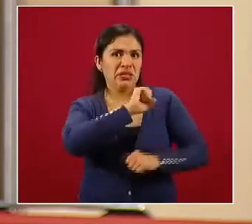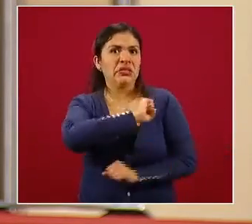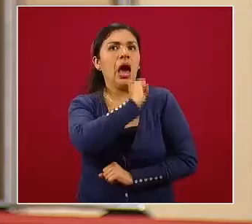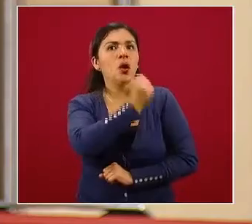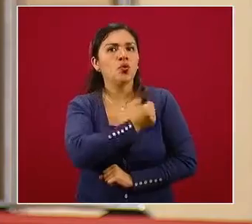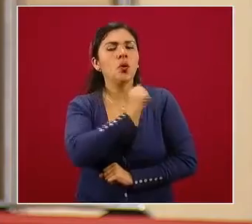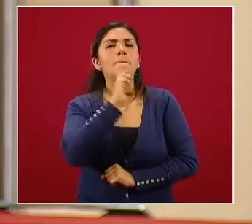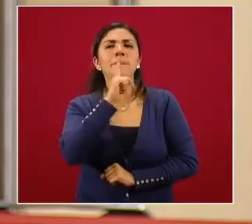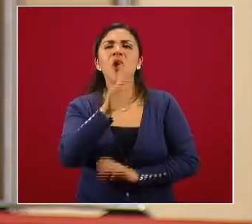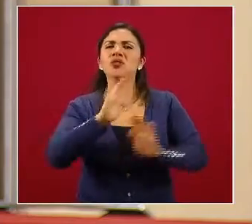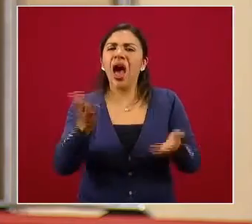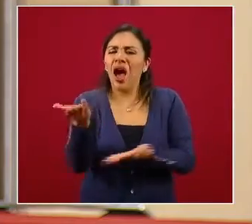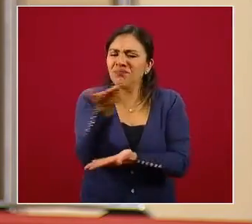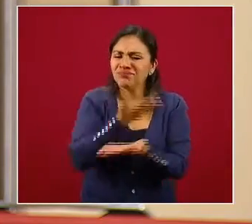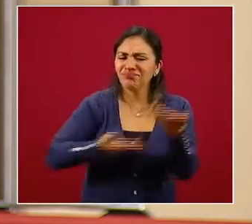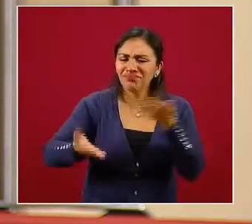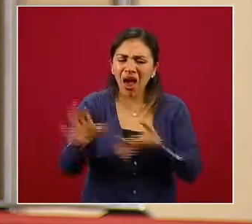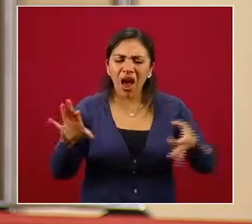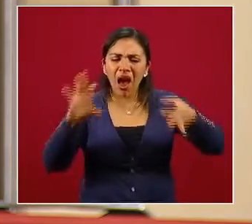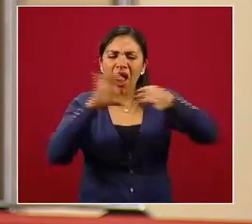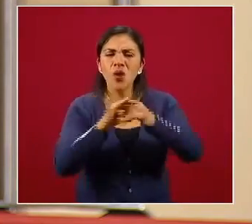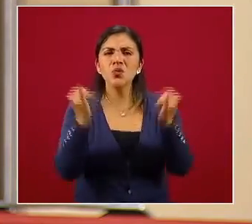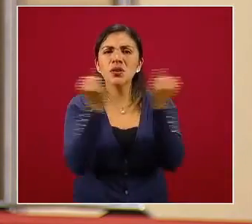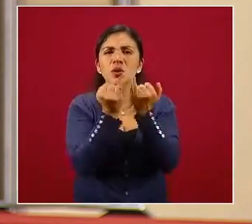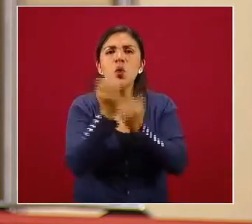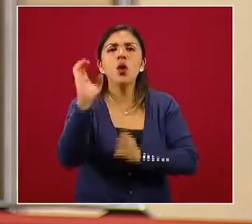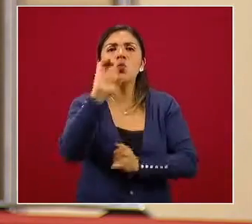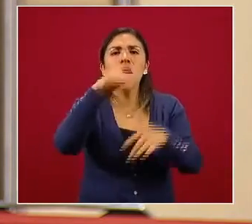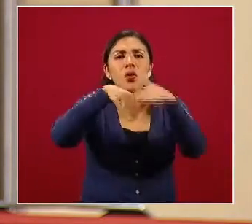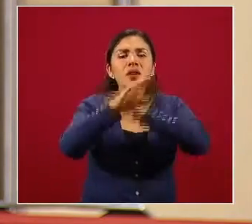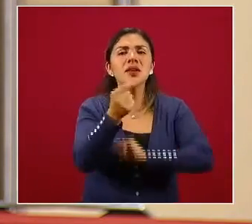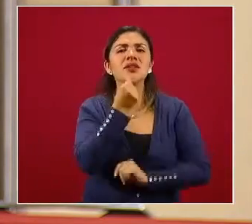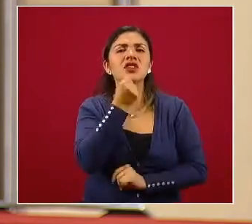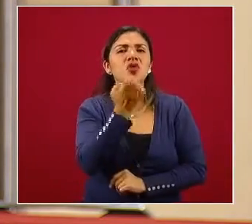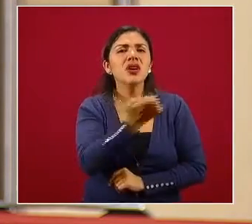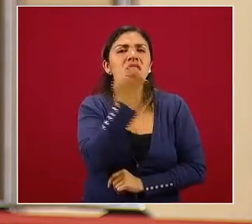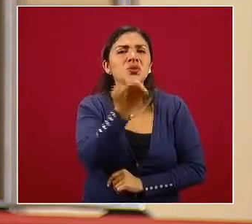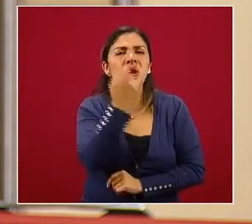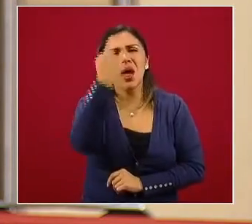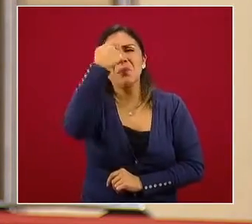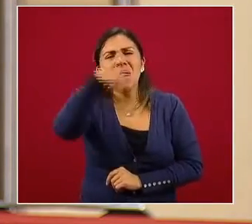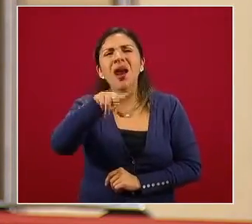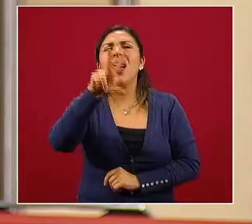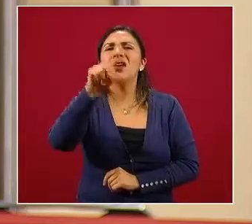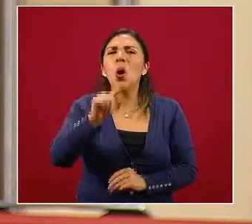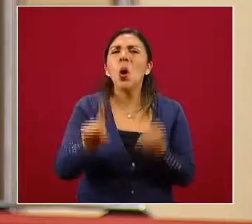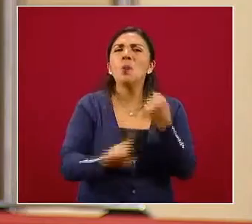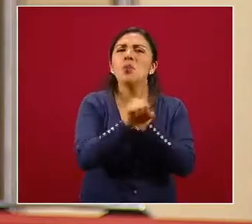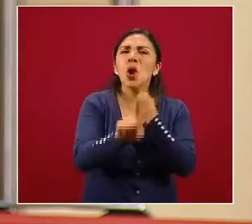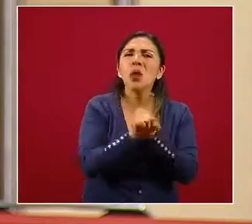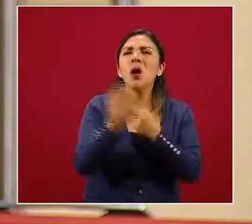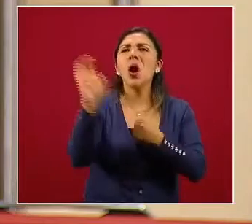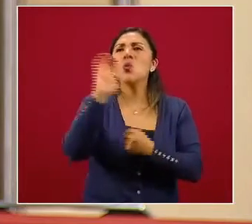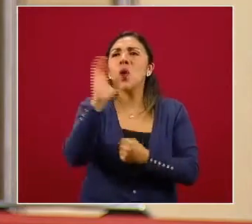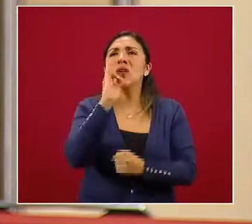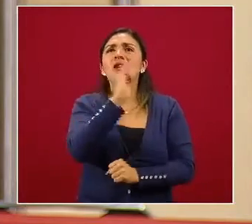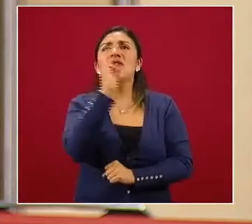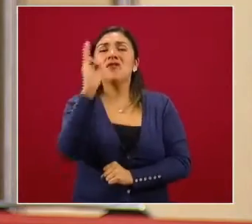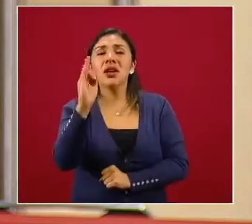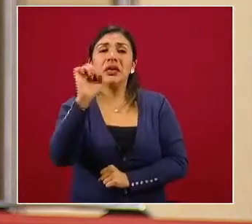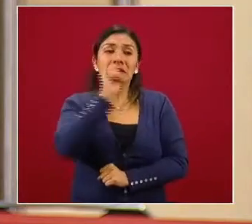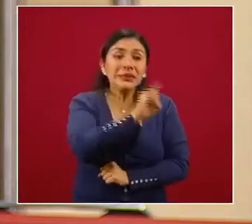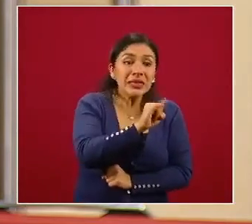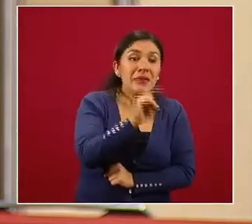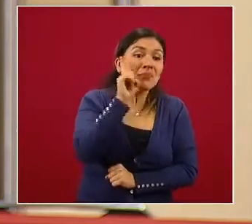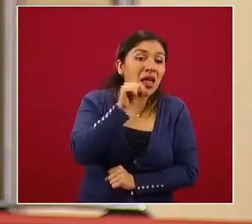sanitaria de una vez homologar la entrada precisamente de los niños para evitar precisamente estos dimes y diretes de si entro o